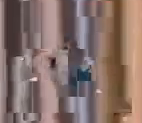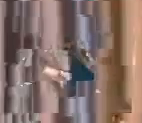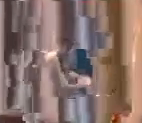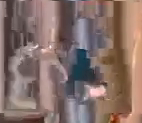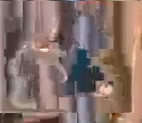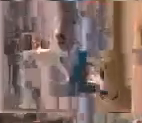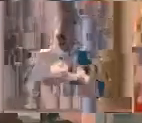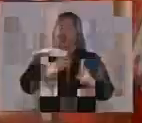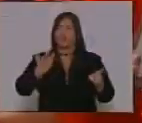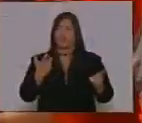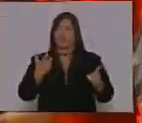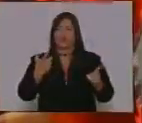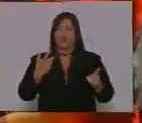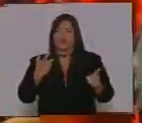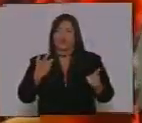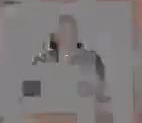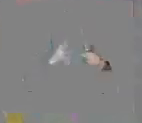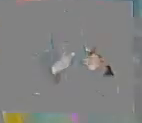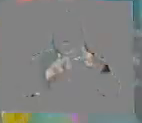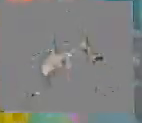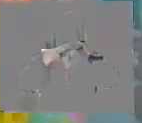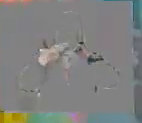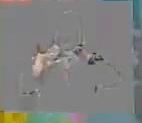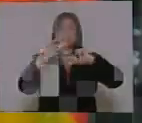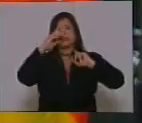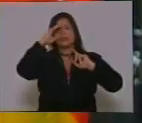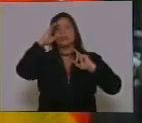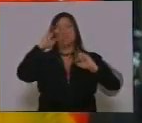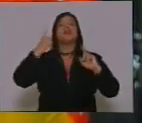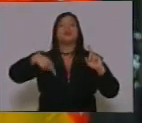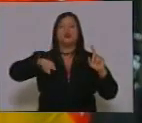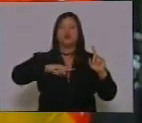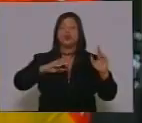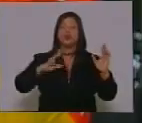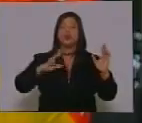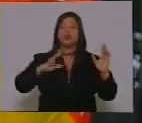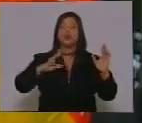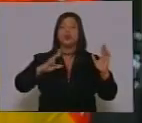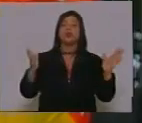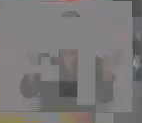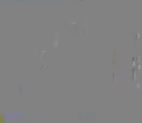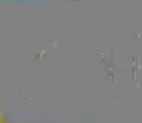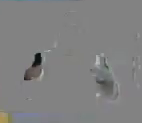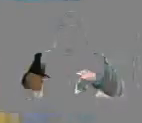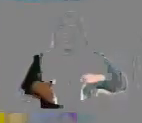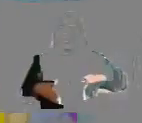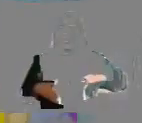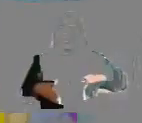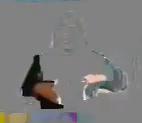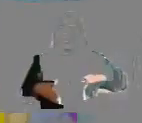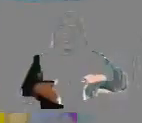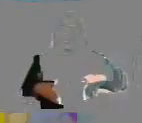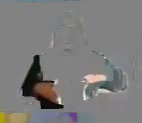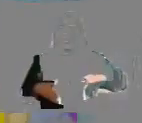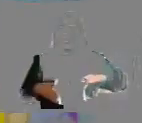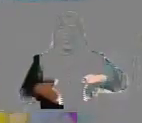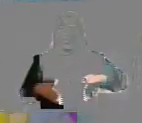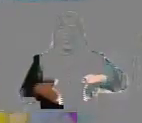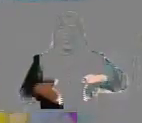odio y del terrorismo. Hemos, los mirandinos y las mirandinas, escurrido las...